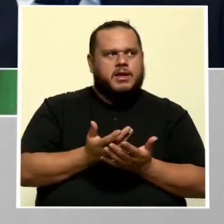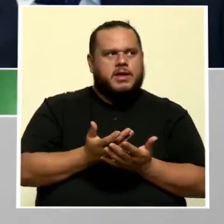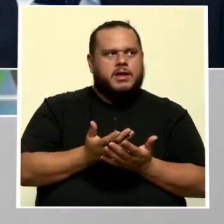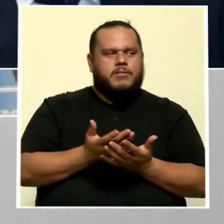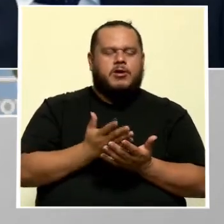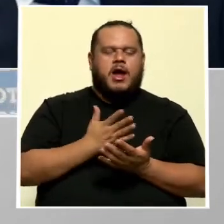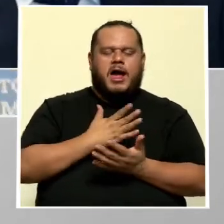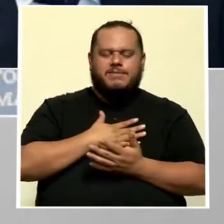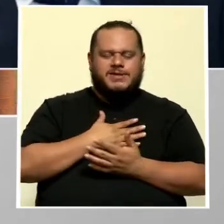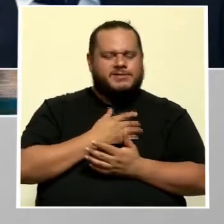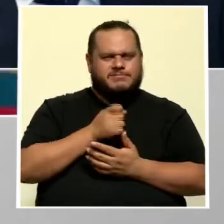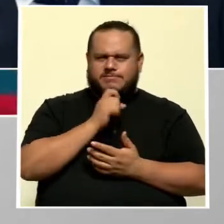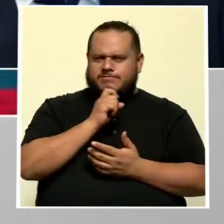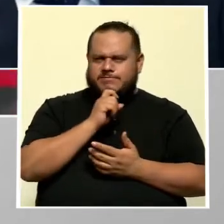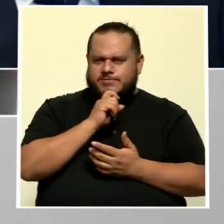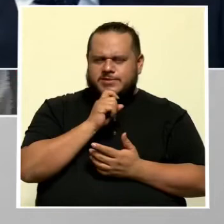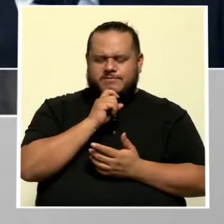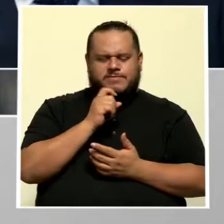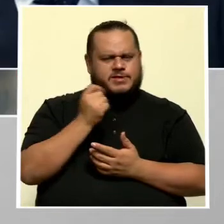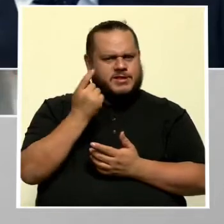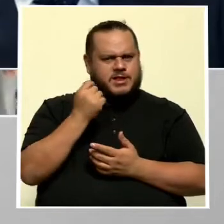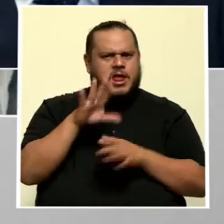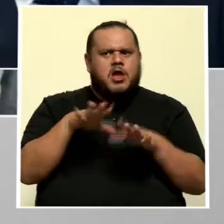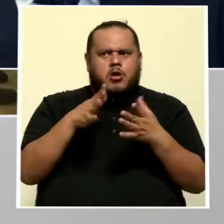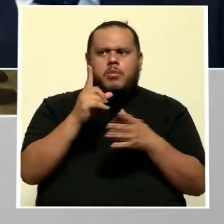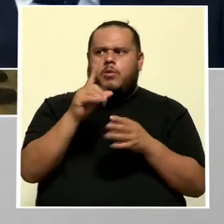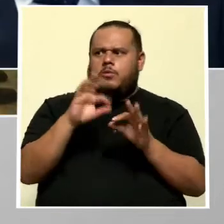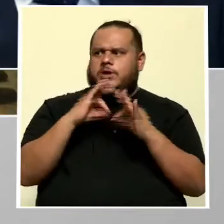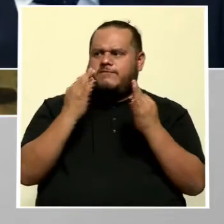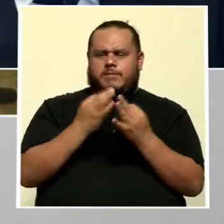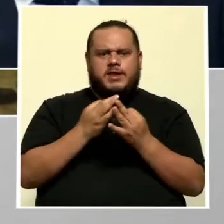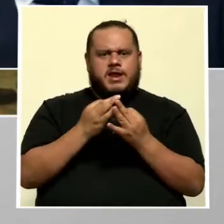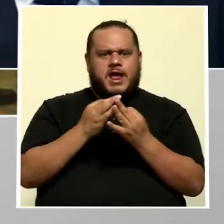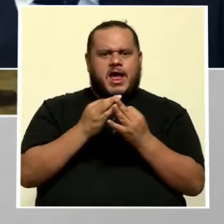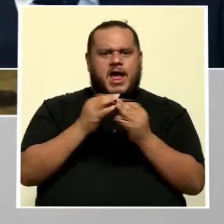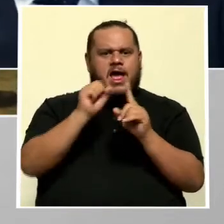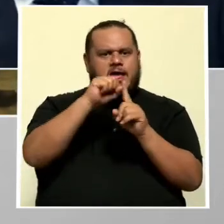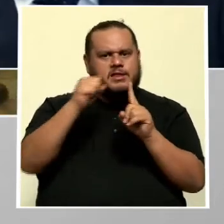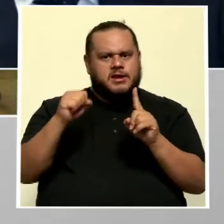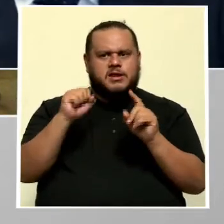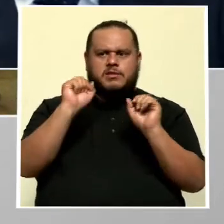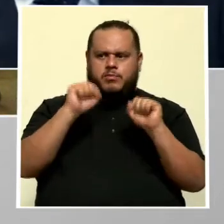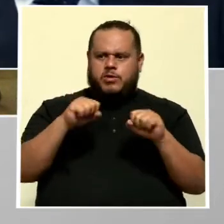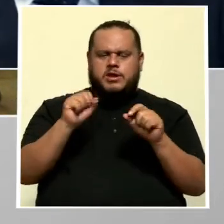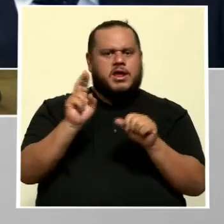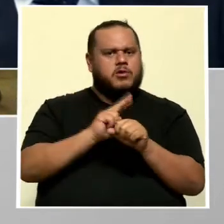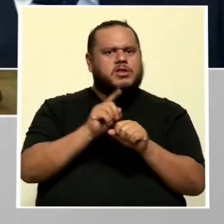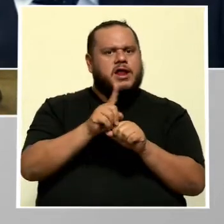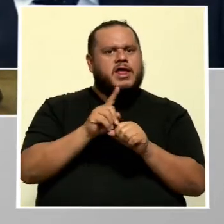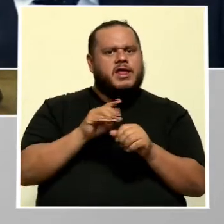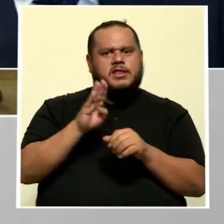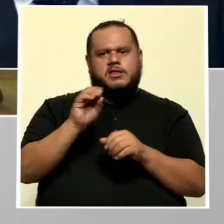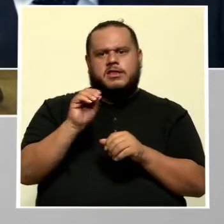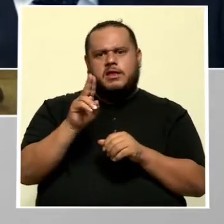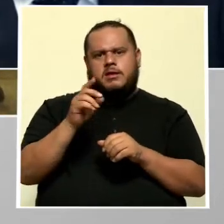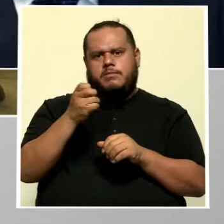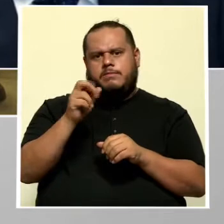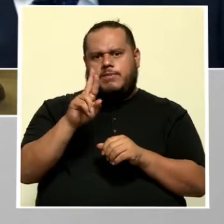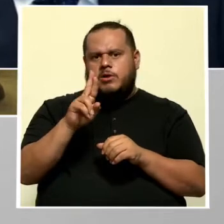me cuesta entender cómo una familia en Siquirres podría usar este voucher educativo